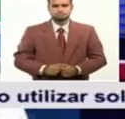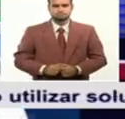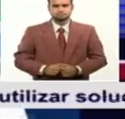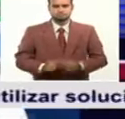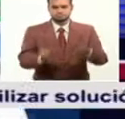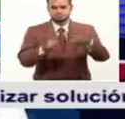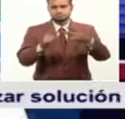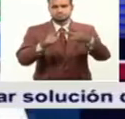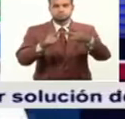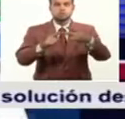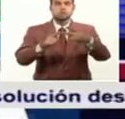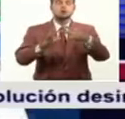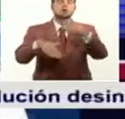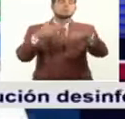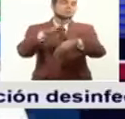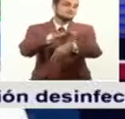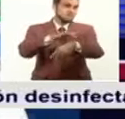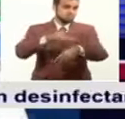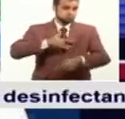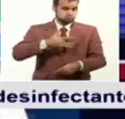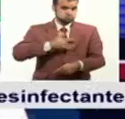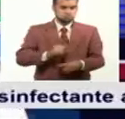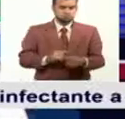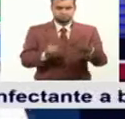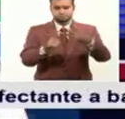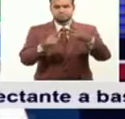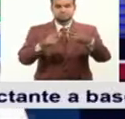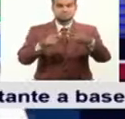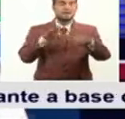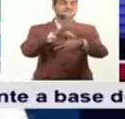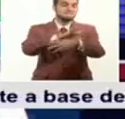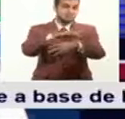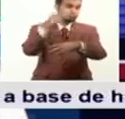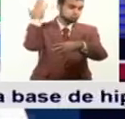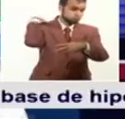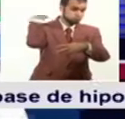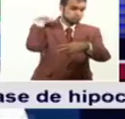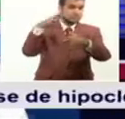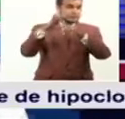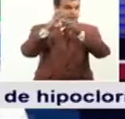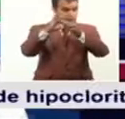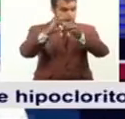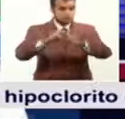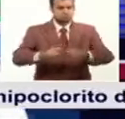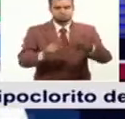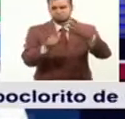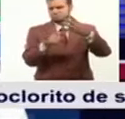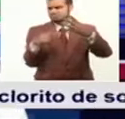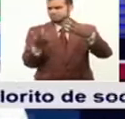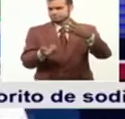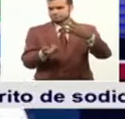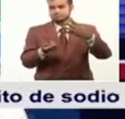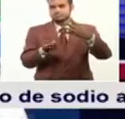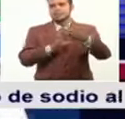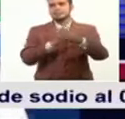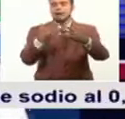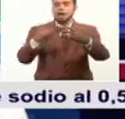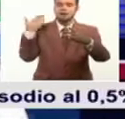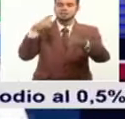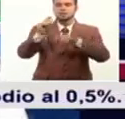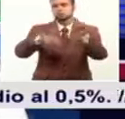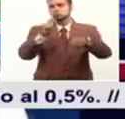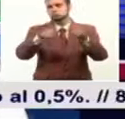insuficiencia cardíaca, una enfermedad pulmonar obstructiva crónica y había sido operada de una